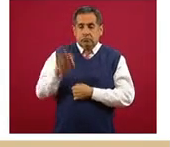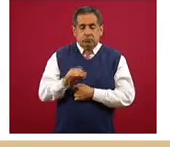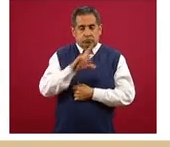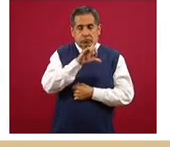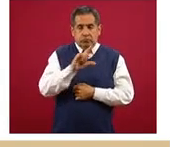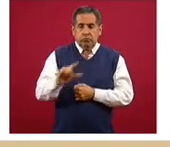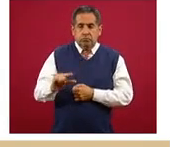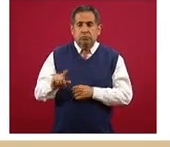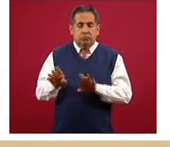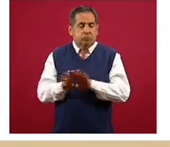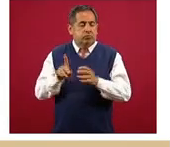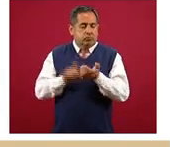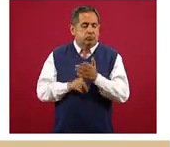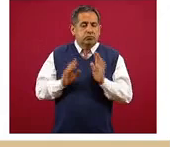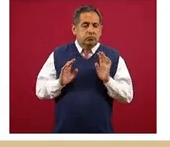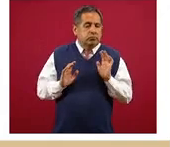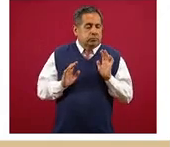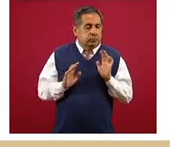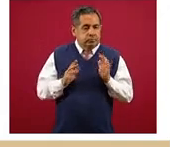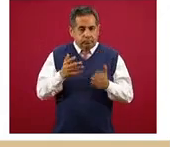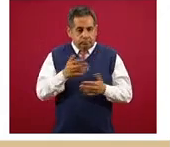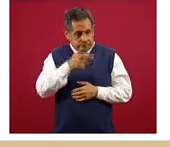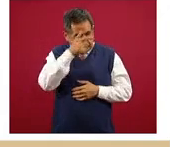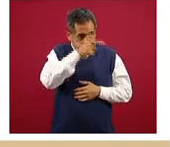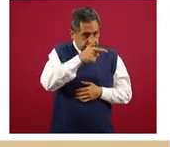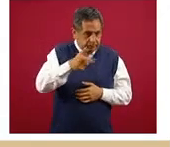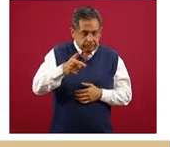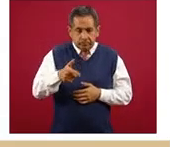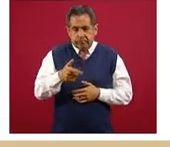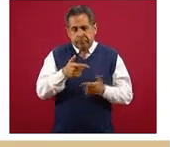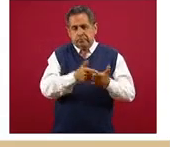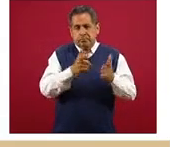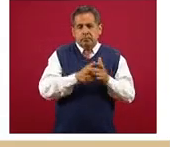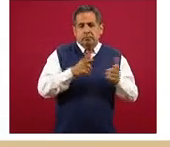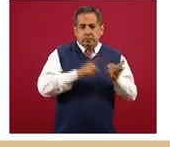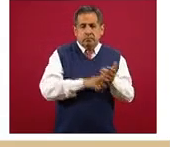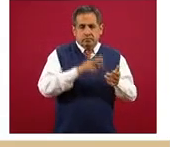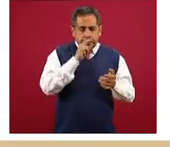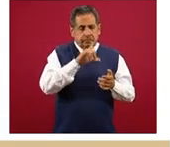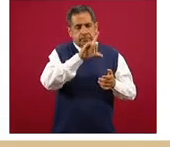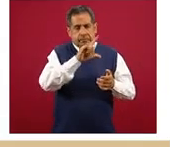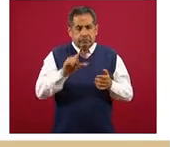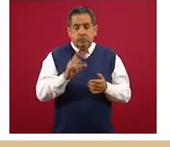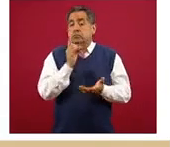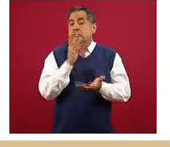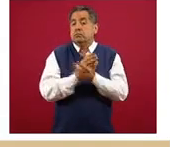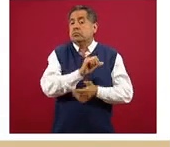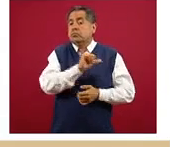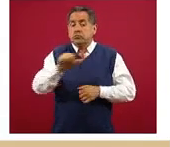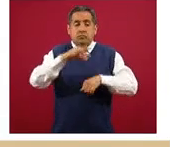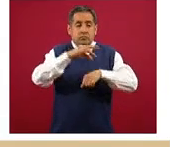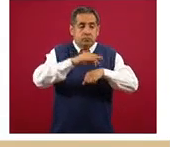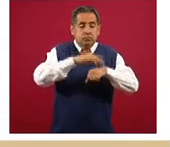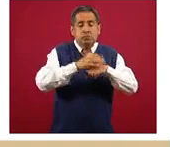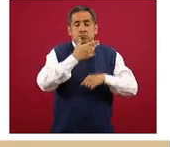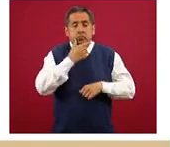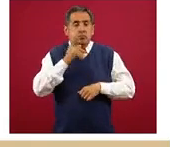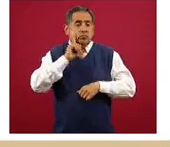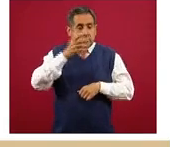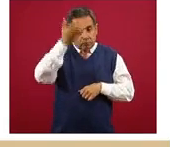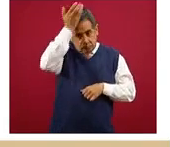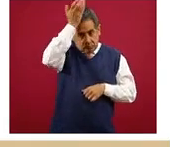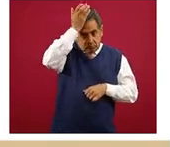de los casos en este grupo, porque estamos hablando solamente de personal de